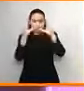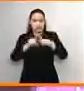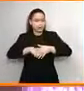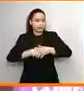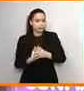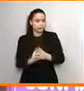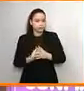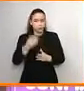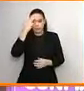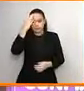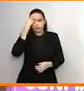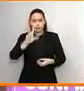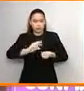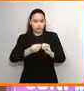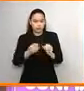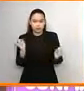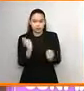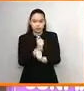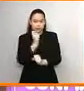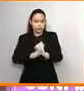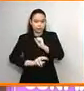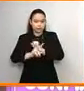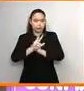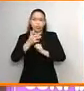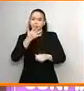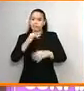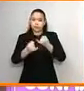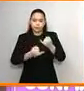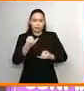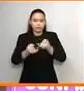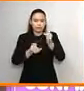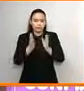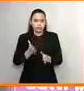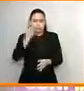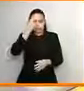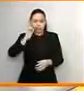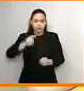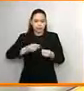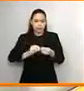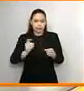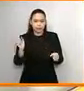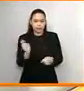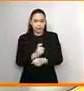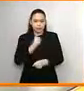tres ganadores de Pega 3. Así que suerte, jugadores, porque conocemos el primer número ganador. Este